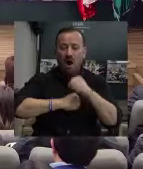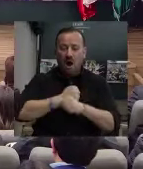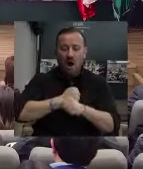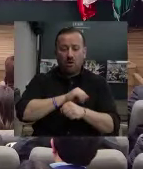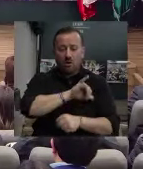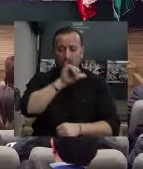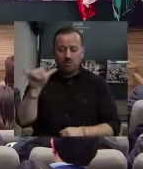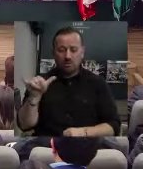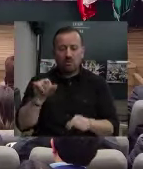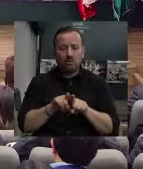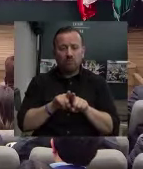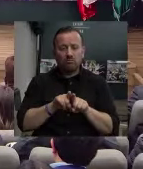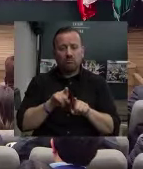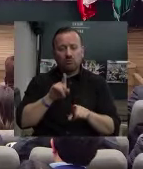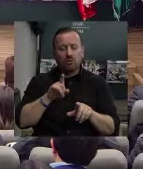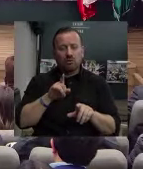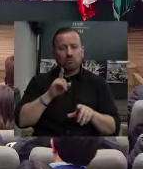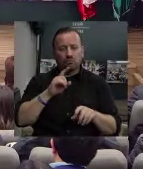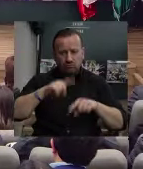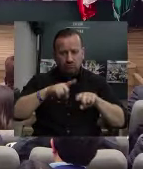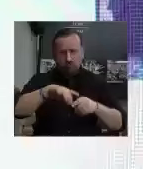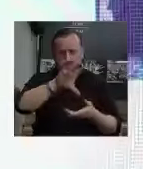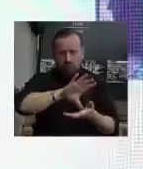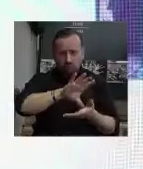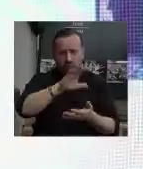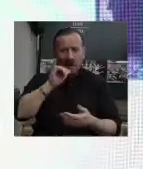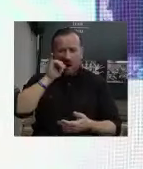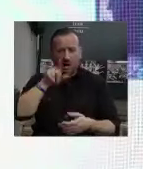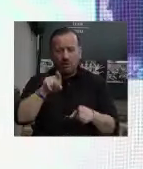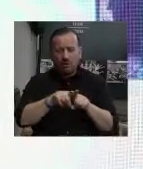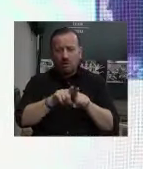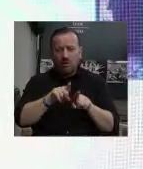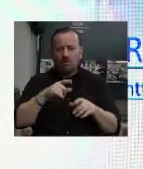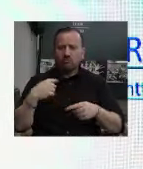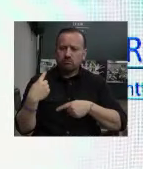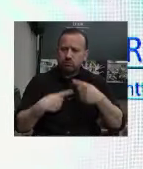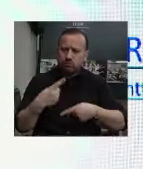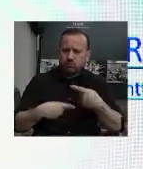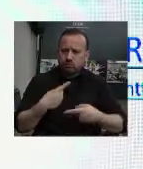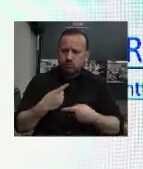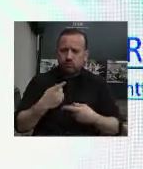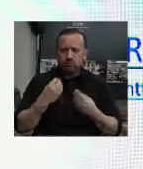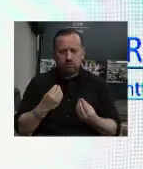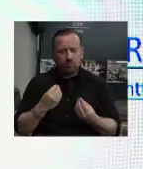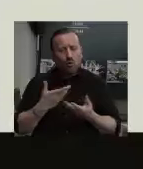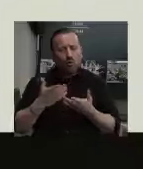territorio con el producto interno más alto no solo de Italia sino del centro de Europa y cómo lo logran